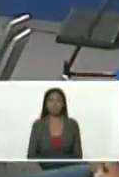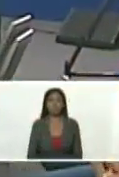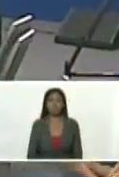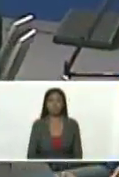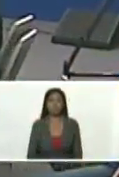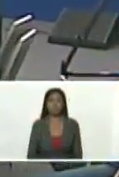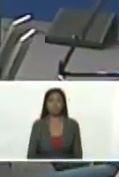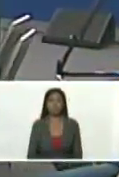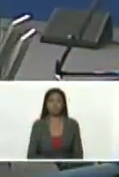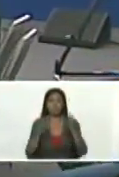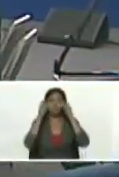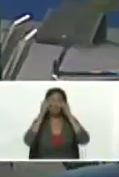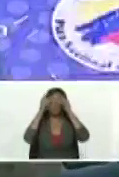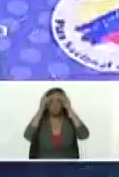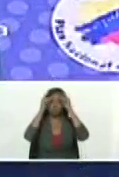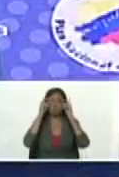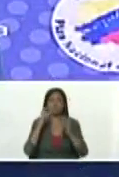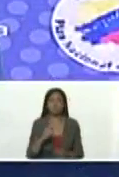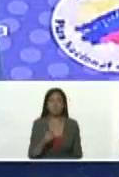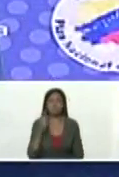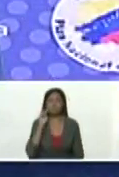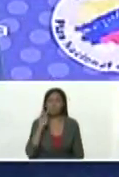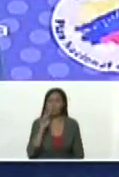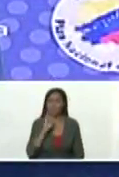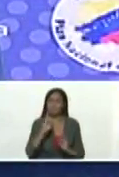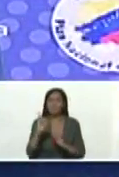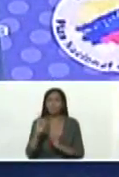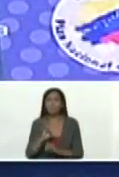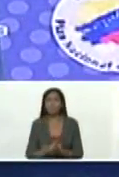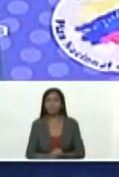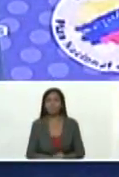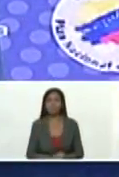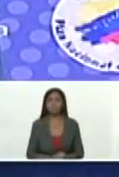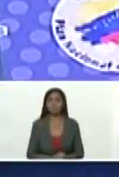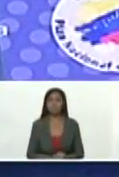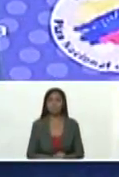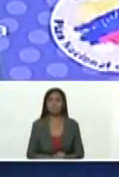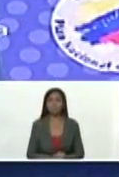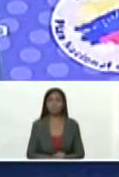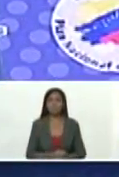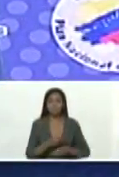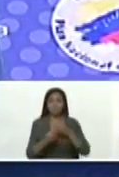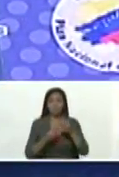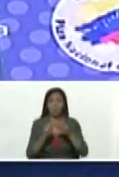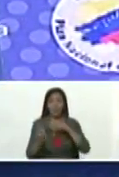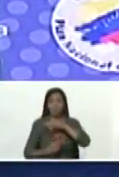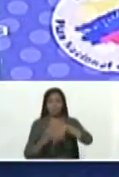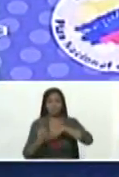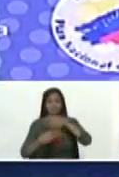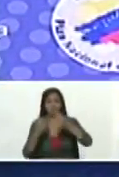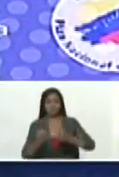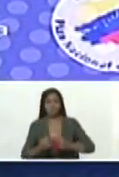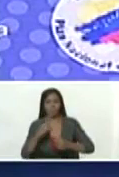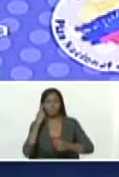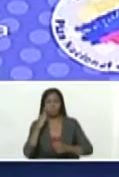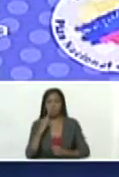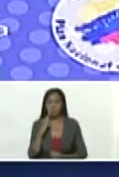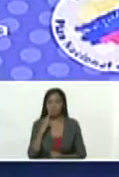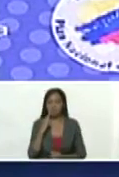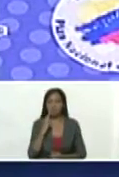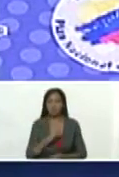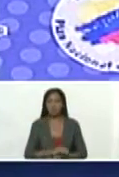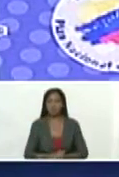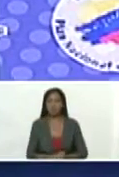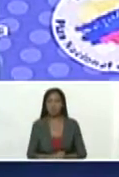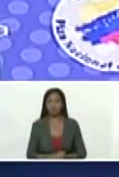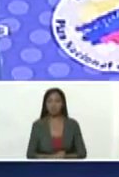Simón Rodríguez, Samuel Robinson. Fíjense ustedes cómo la revolución bolivariana,